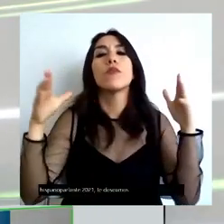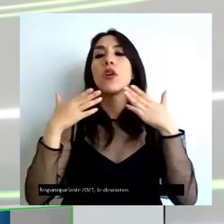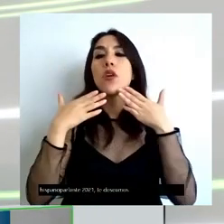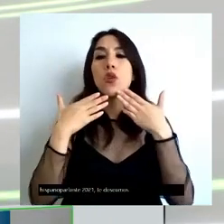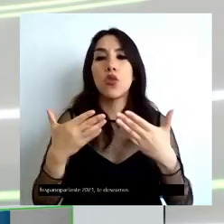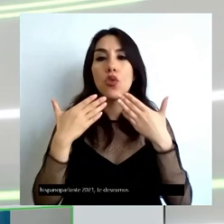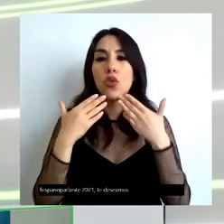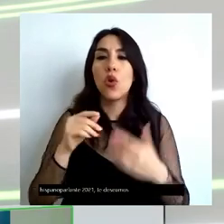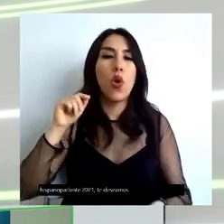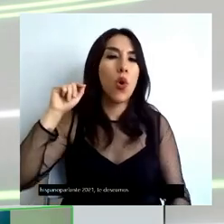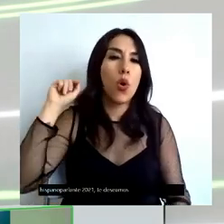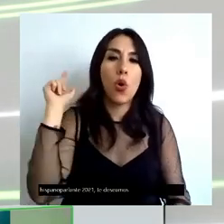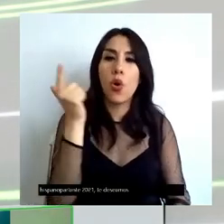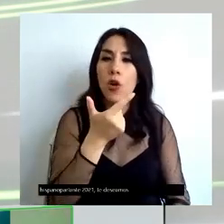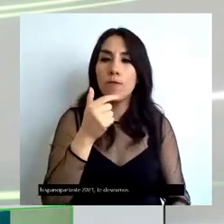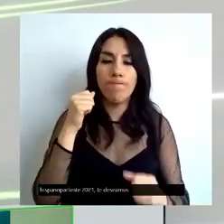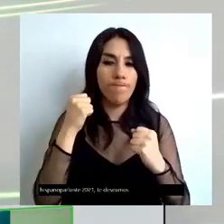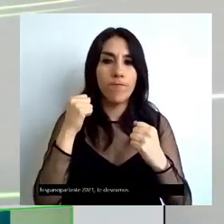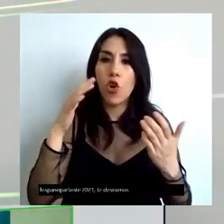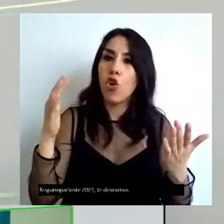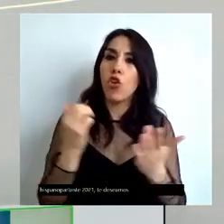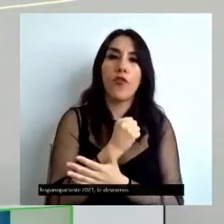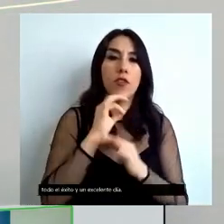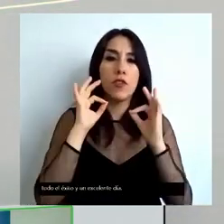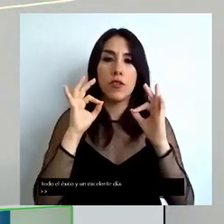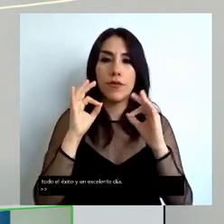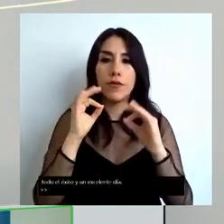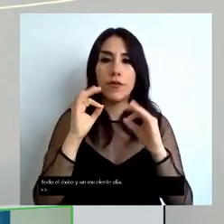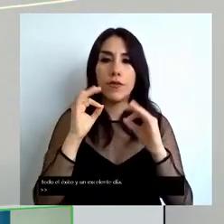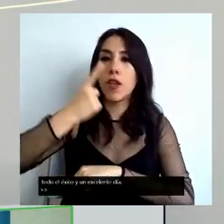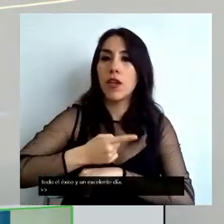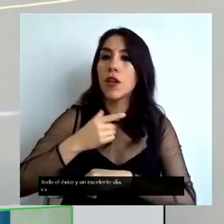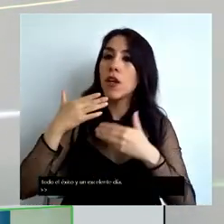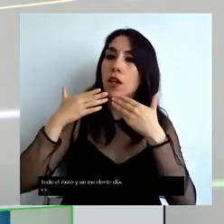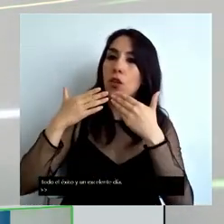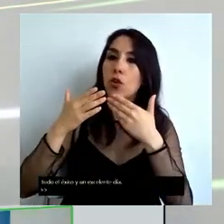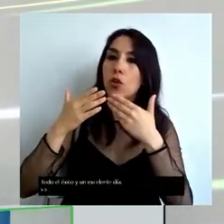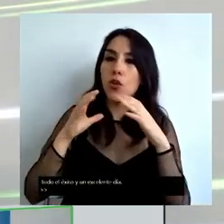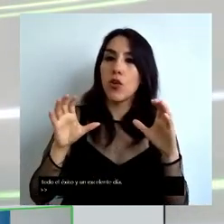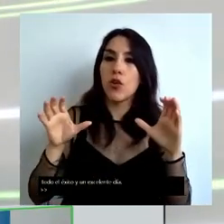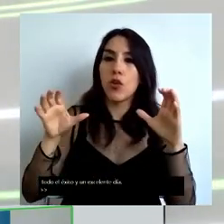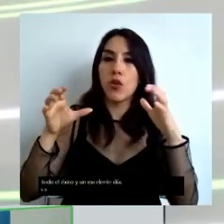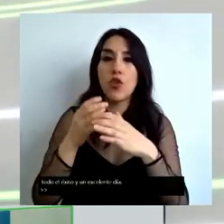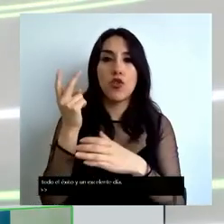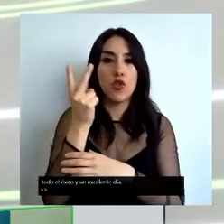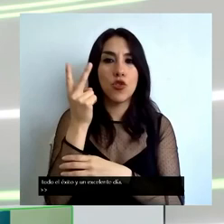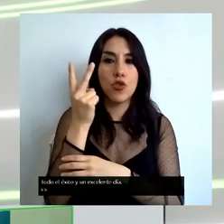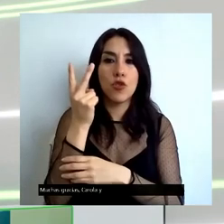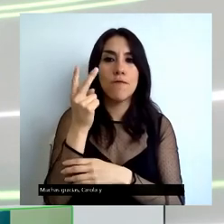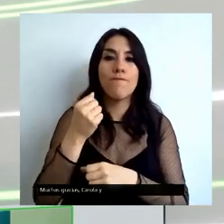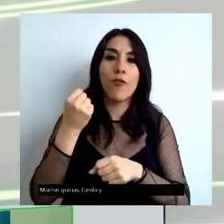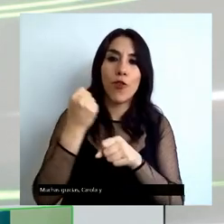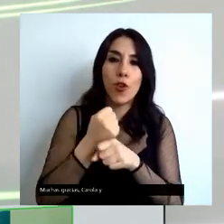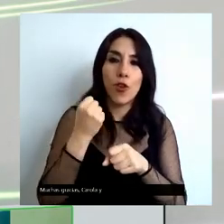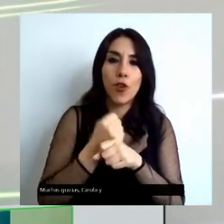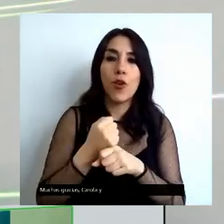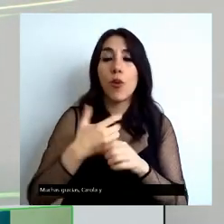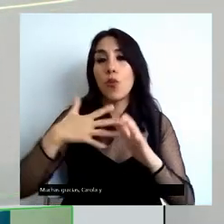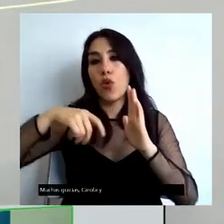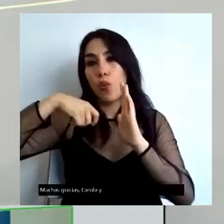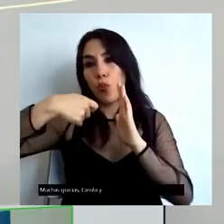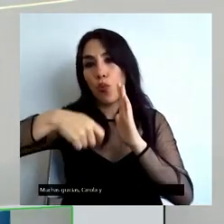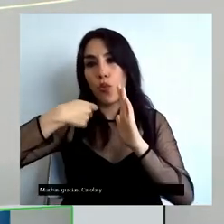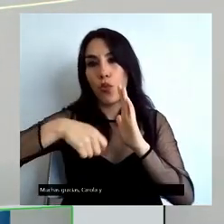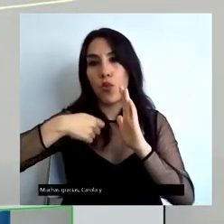Muchísimas gracias, Carolina, y felicitaciones por esta iniciativa y el trabajo que hace Ciro Project en la región. Éxitos en el resto de la